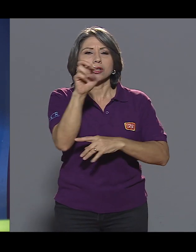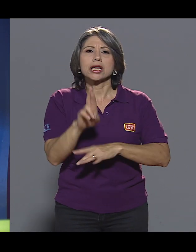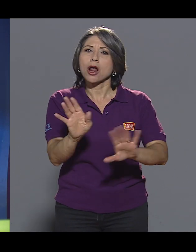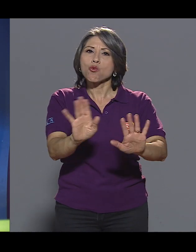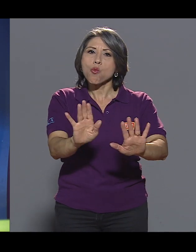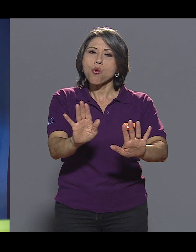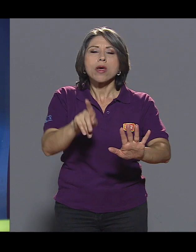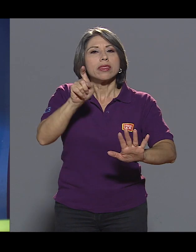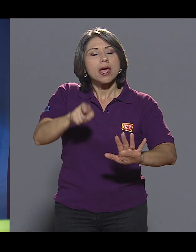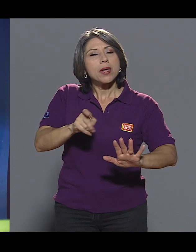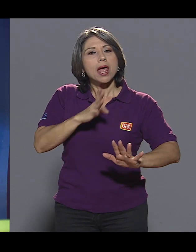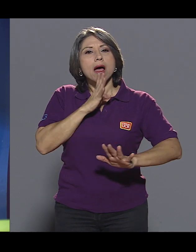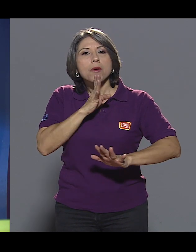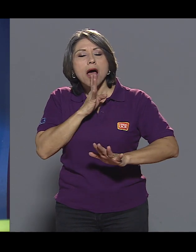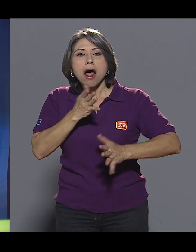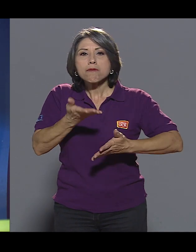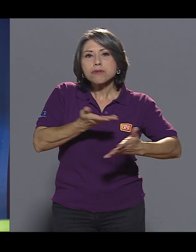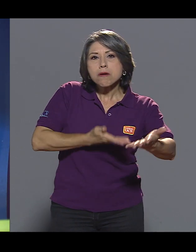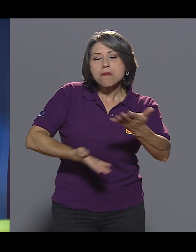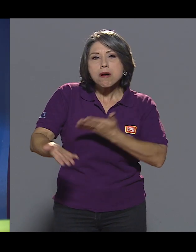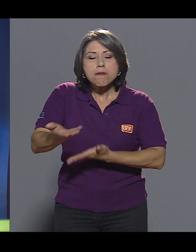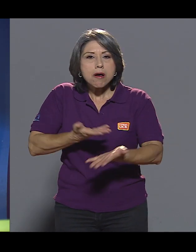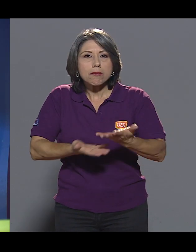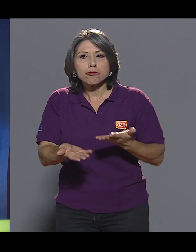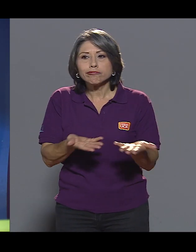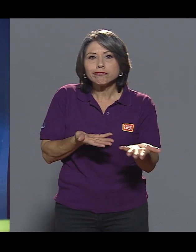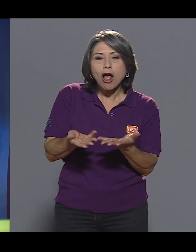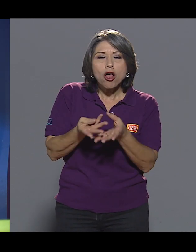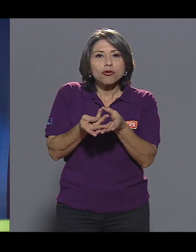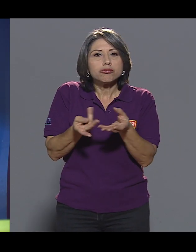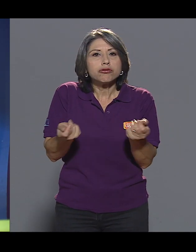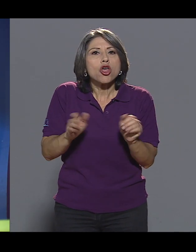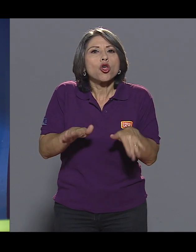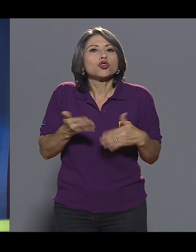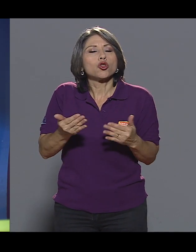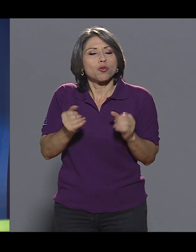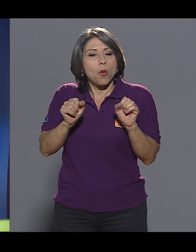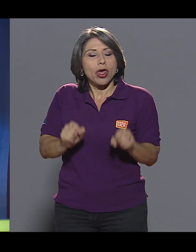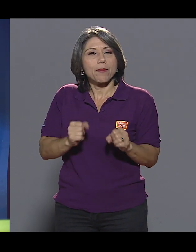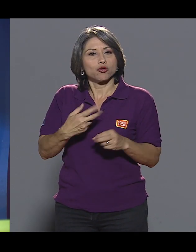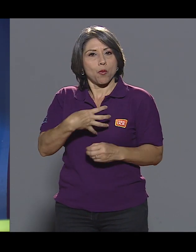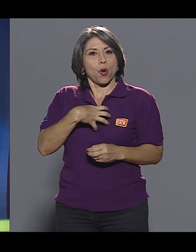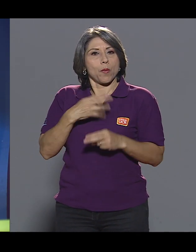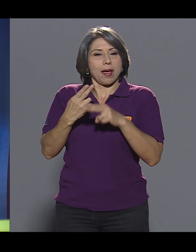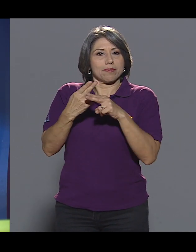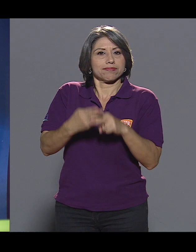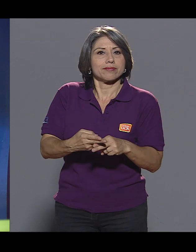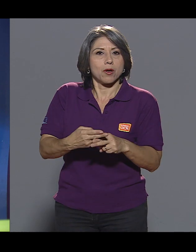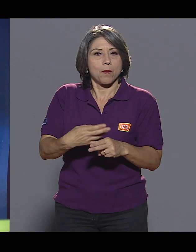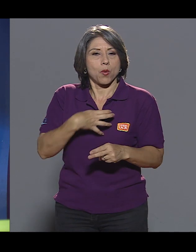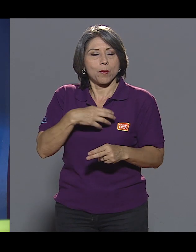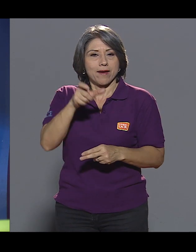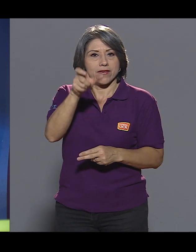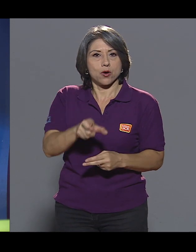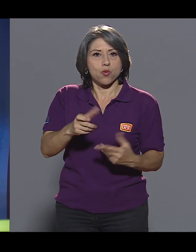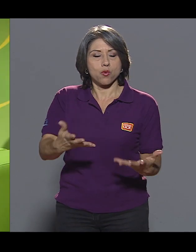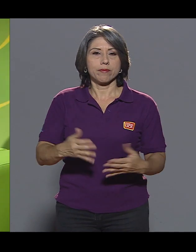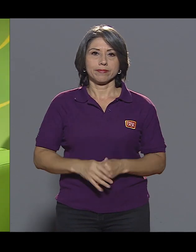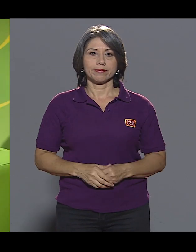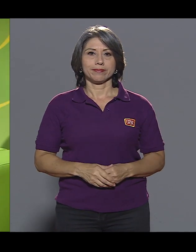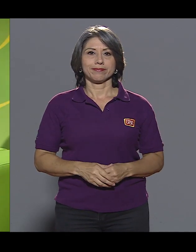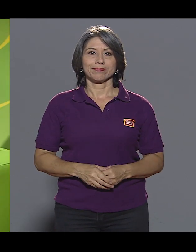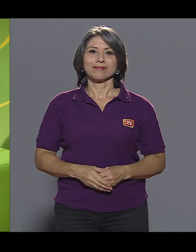conversar, hablar sobre cómo podemos nosotros poder llegar a tener esa figura que sea propia, que sea autóctona, ¿verdad?